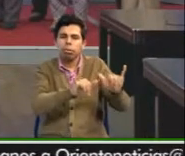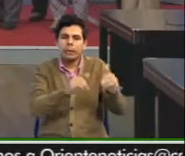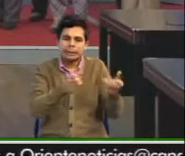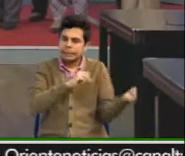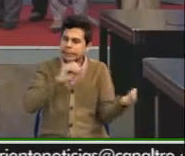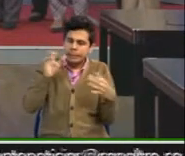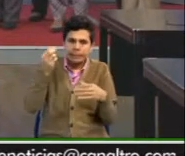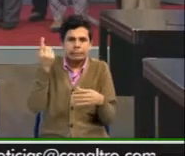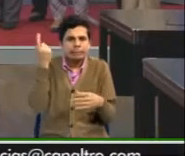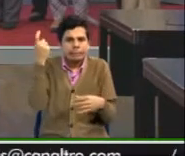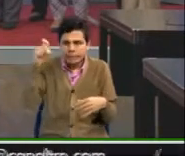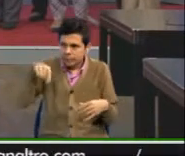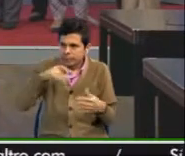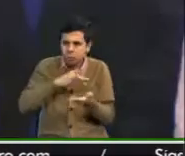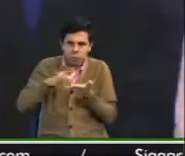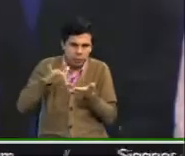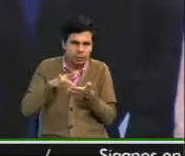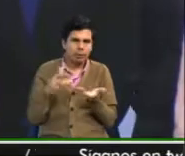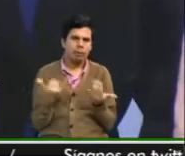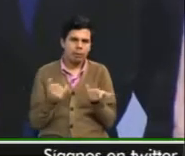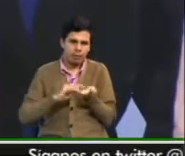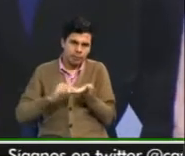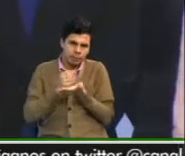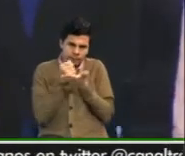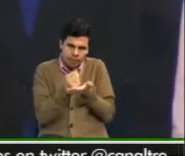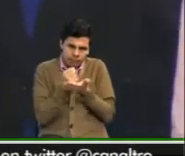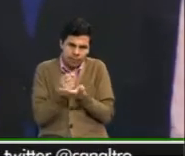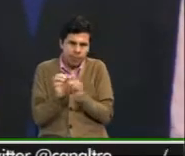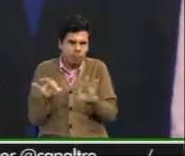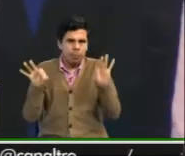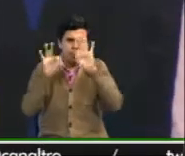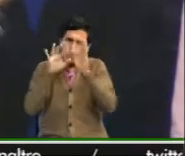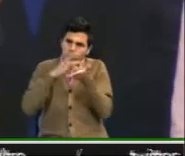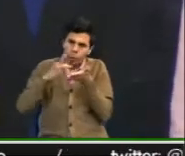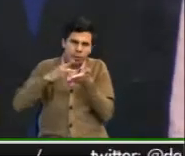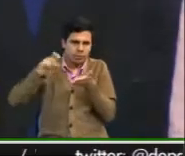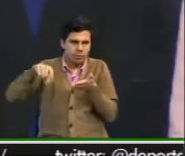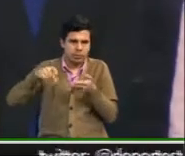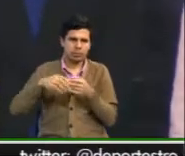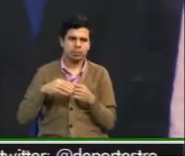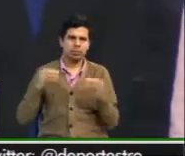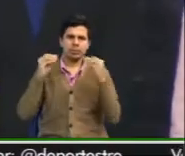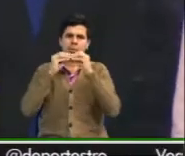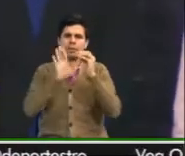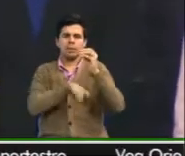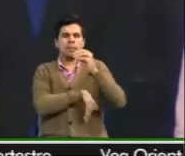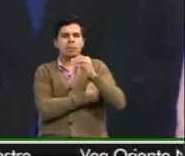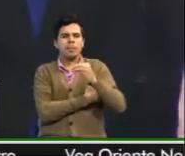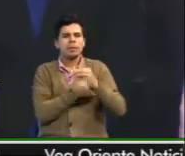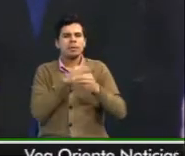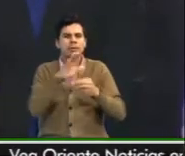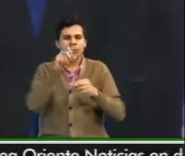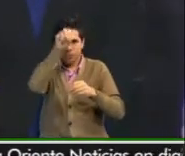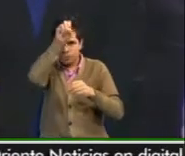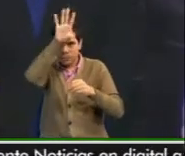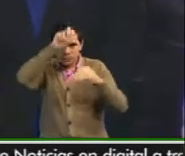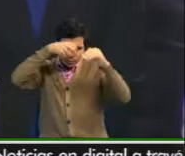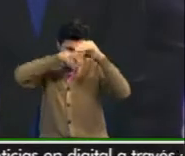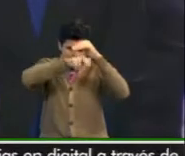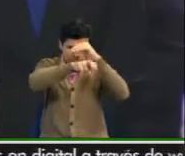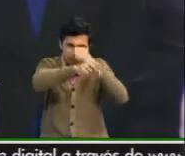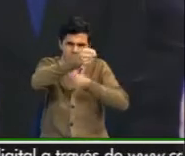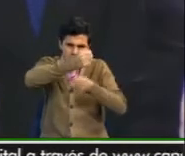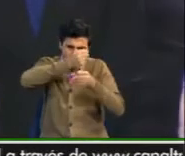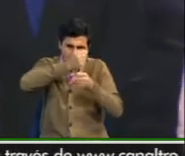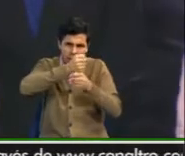requiere una solución inmediata el ministro de minas se